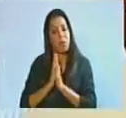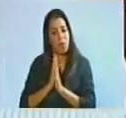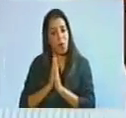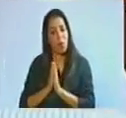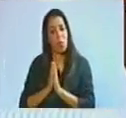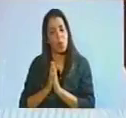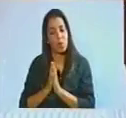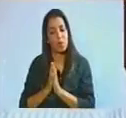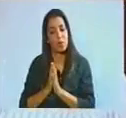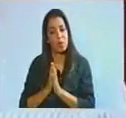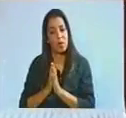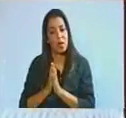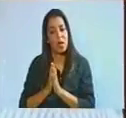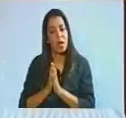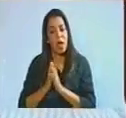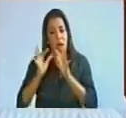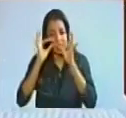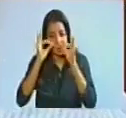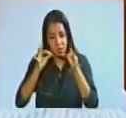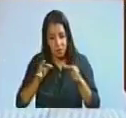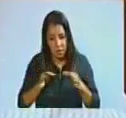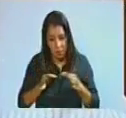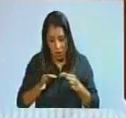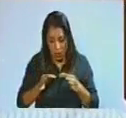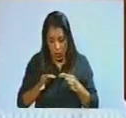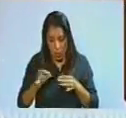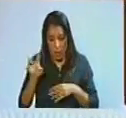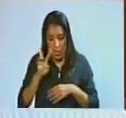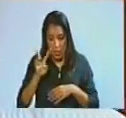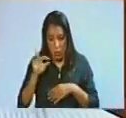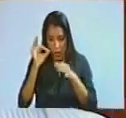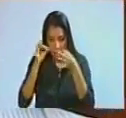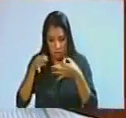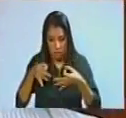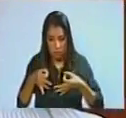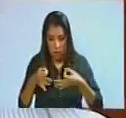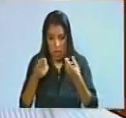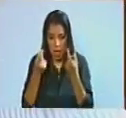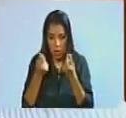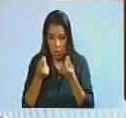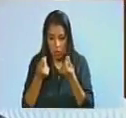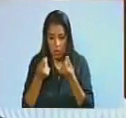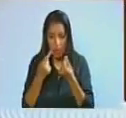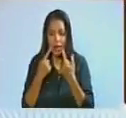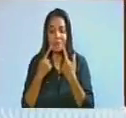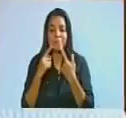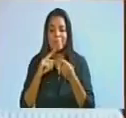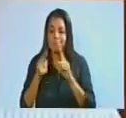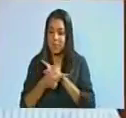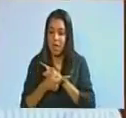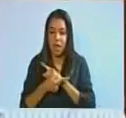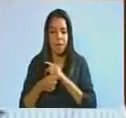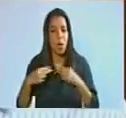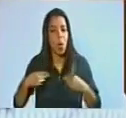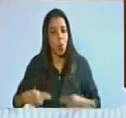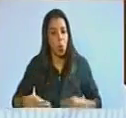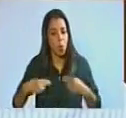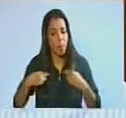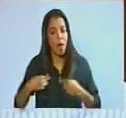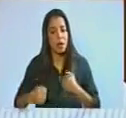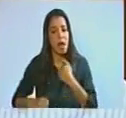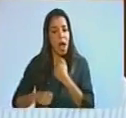una redefinición de la economía, una economía humana, solidaria,